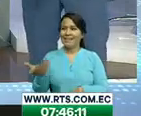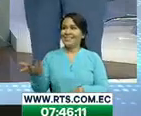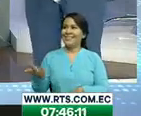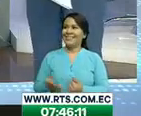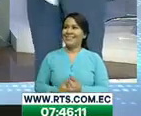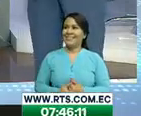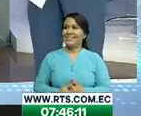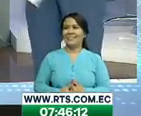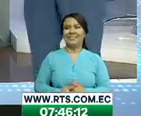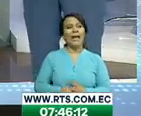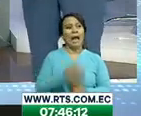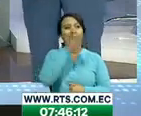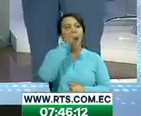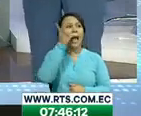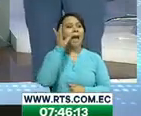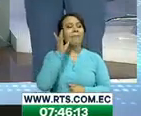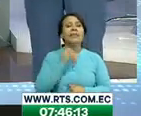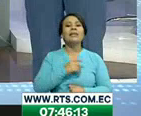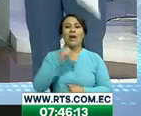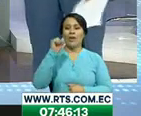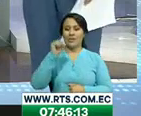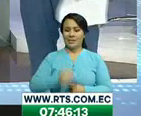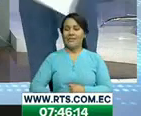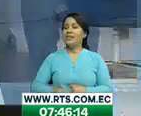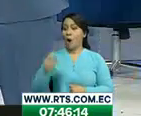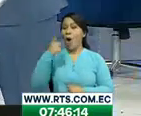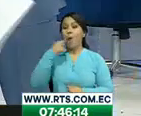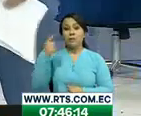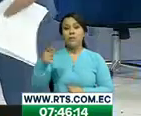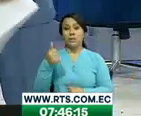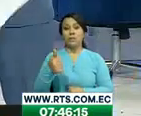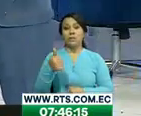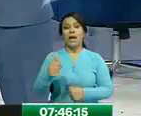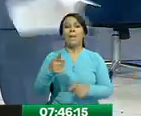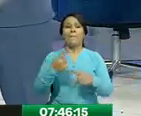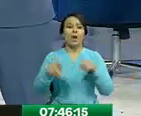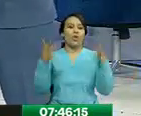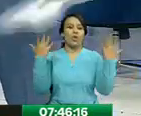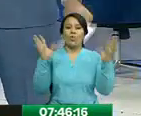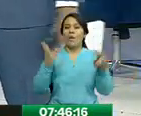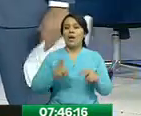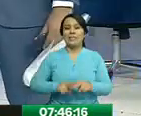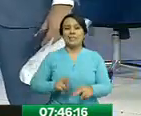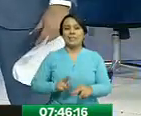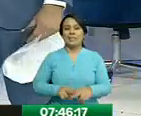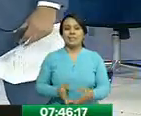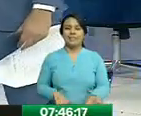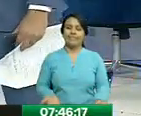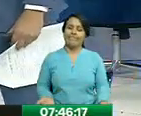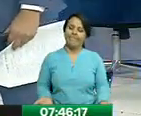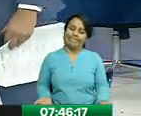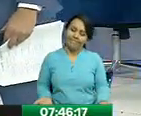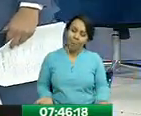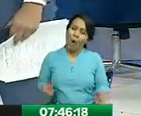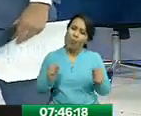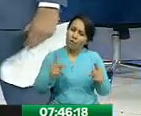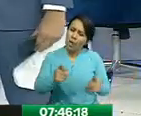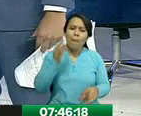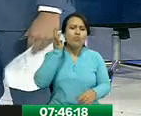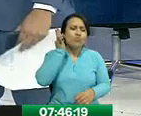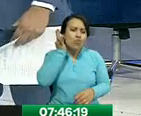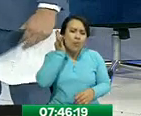es tremendo. Es para ponerle sal y pimienta nada más, pero no, sí, está bien. Vamos a ponerle, y darle la oportunidad a las damas para